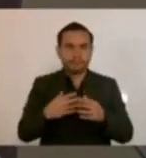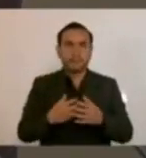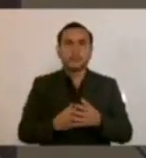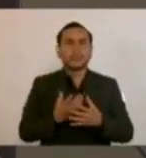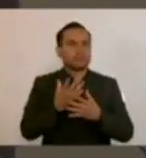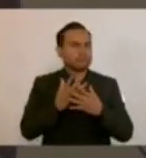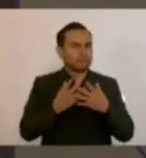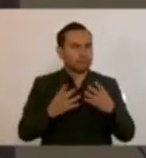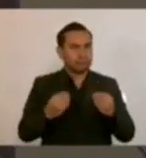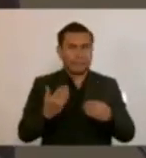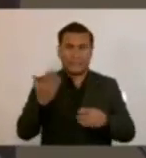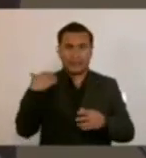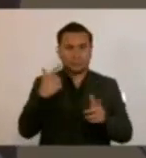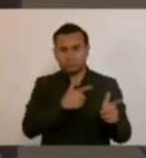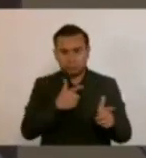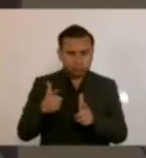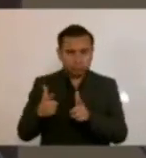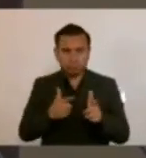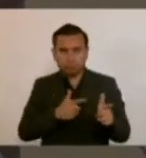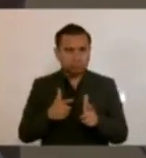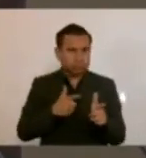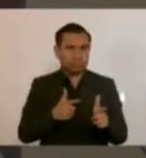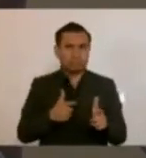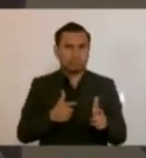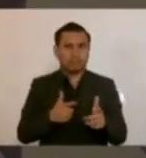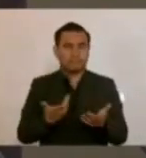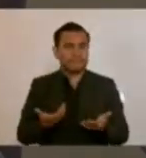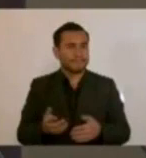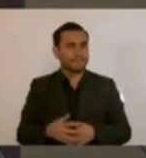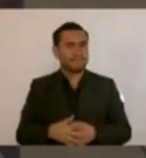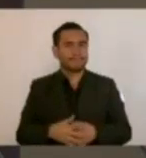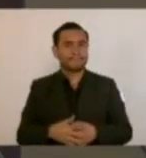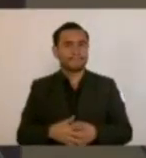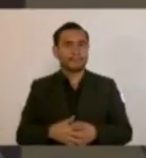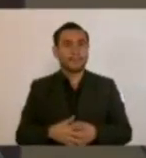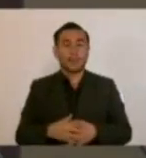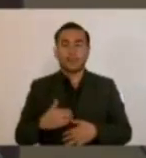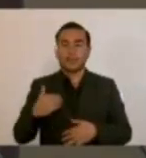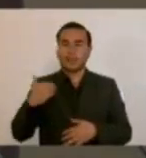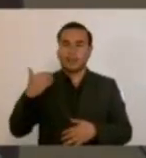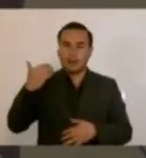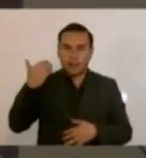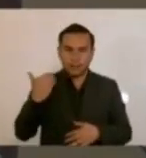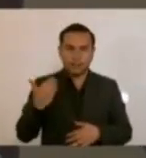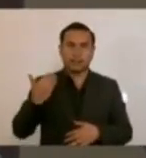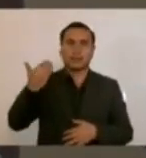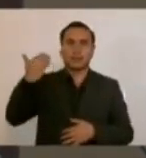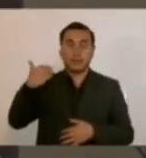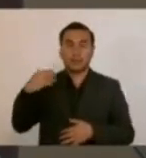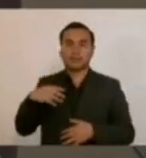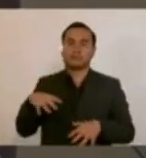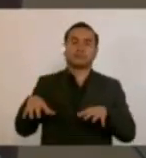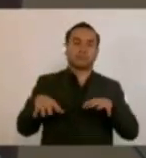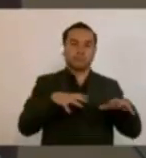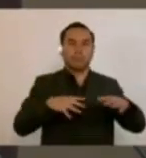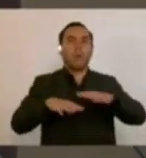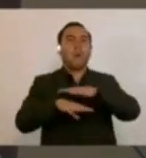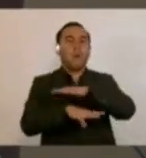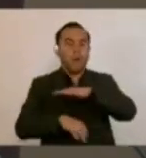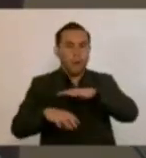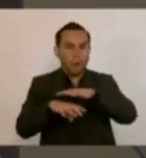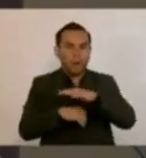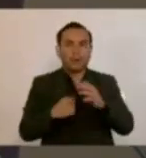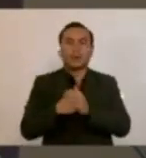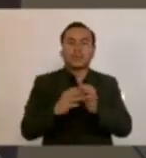vivimos una guerra civil, vivimos décadas enteras de corrupción, terremotos,